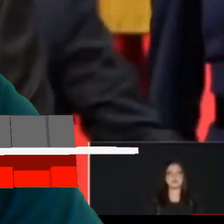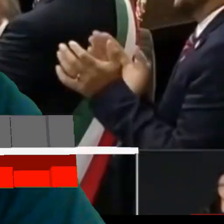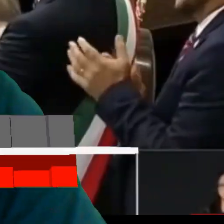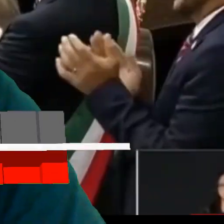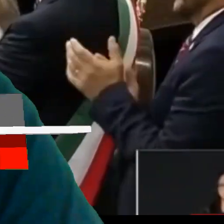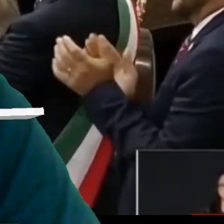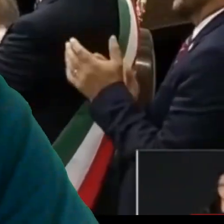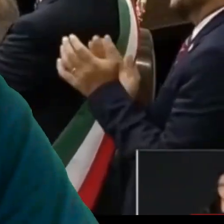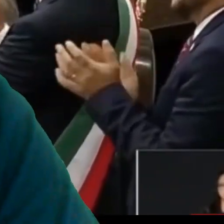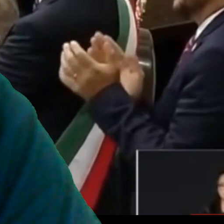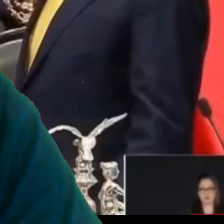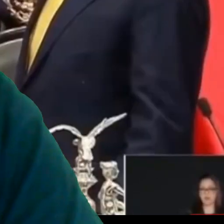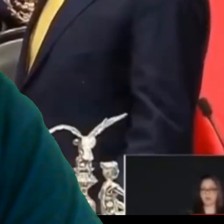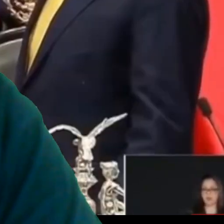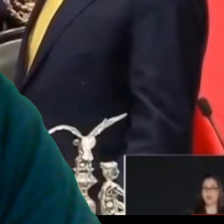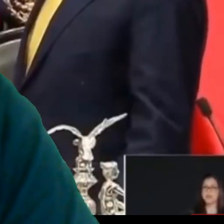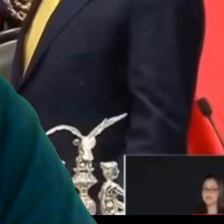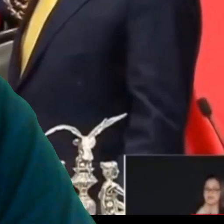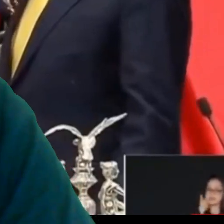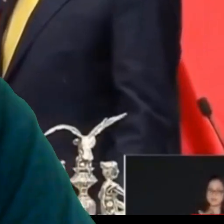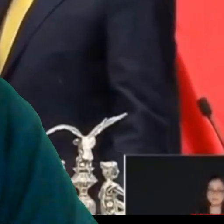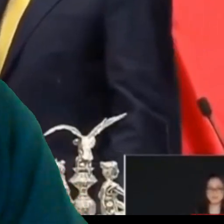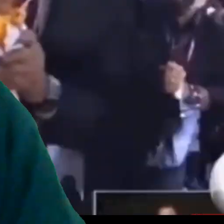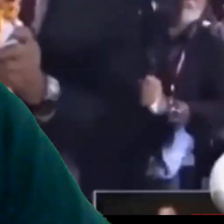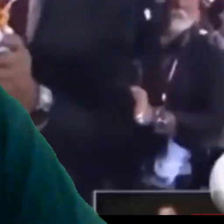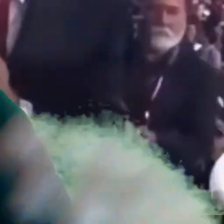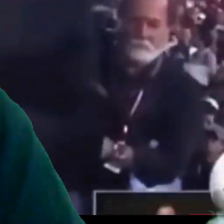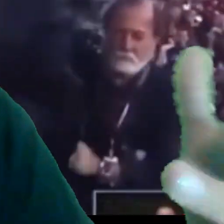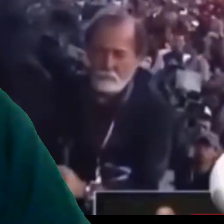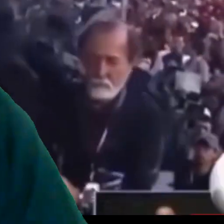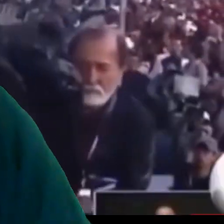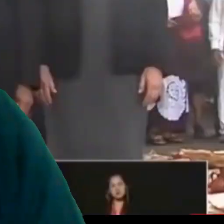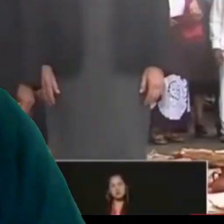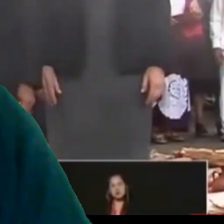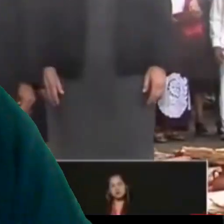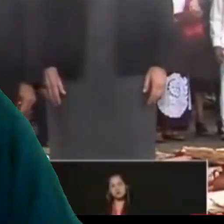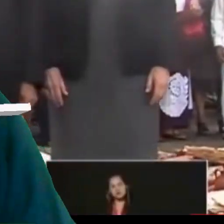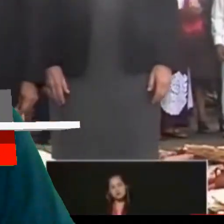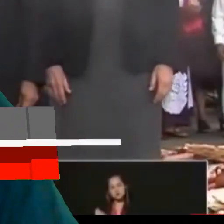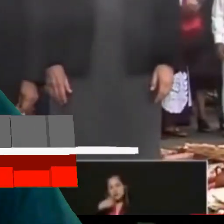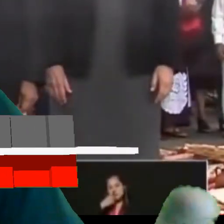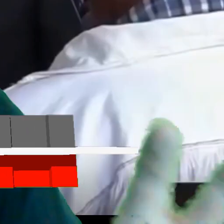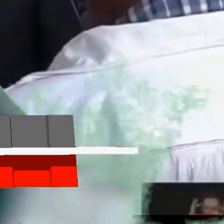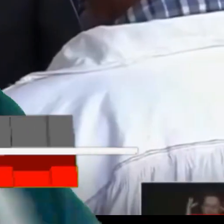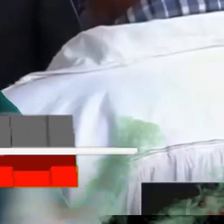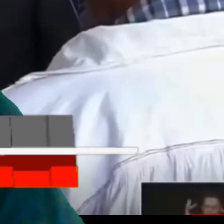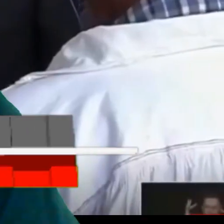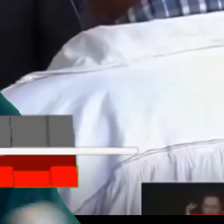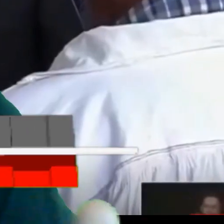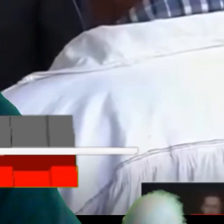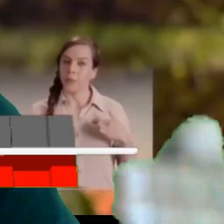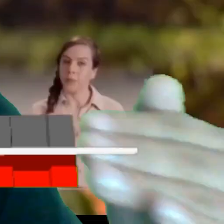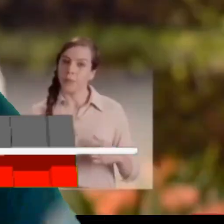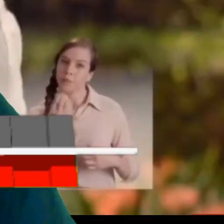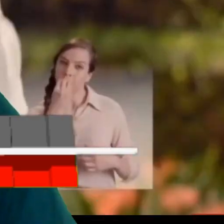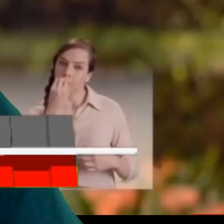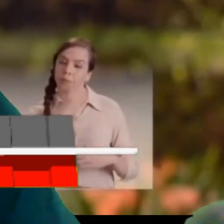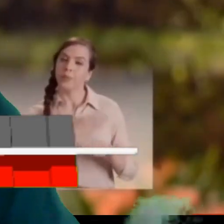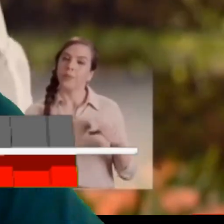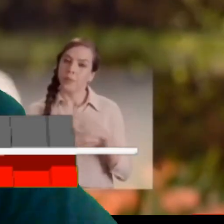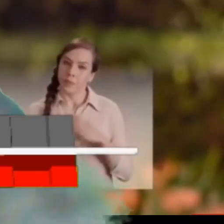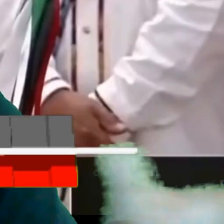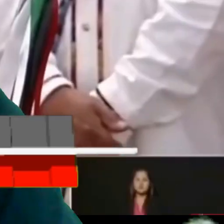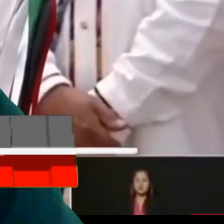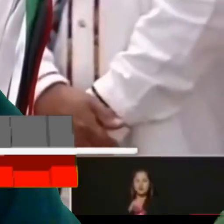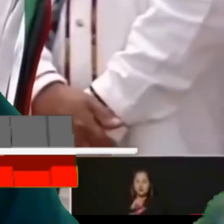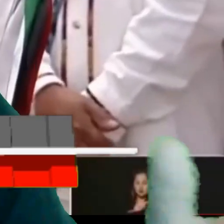personas, pero bueno, pues pásense por cursos, talleres de dibujo, vean algunos videos de la última